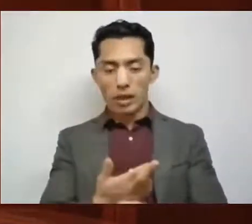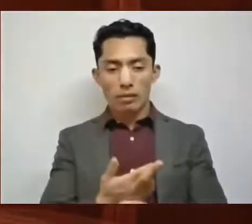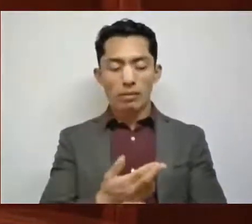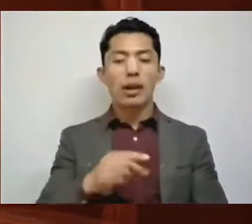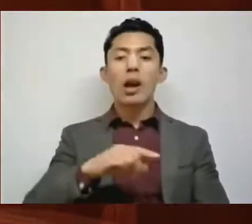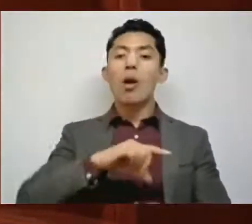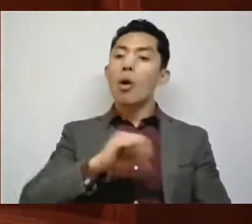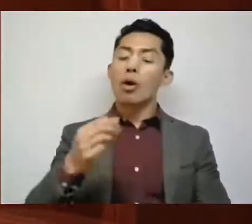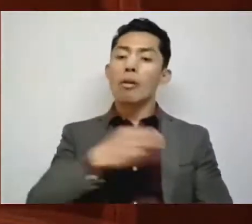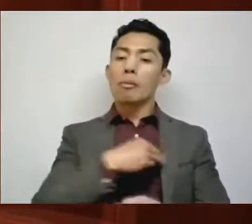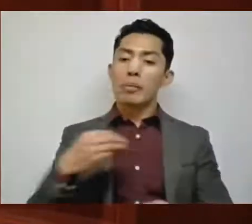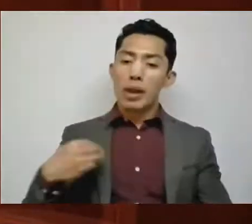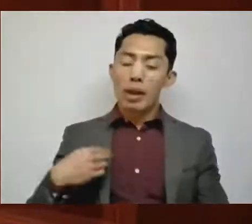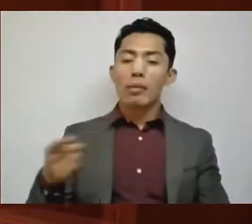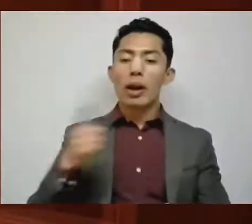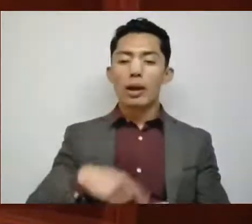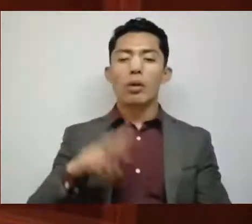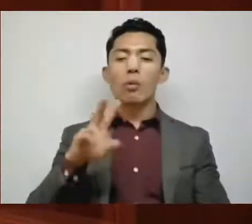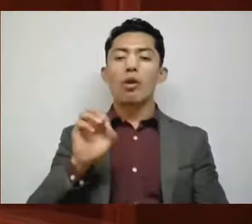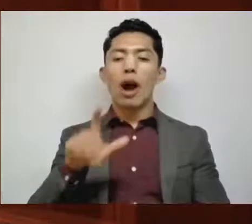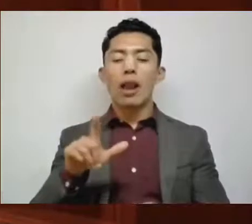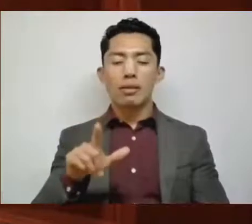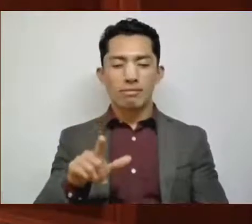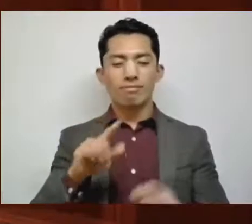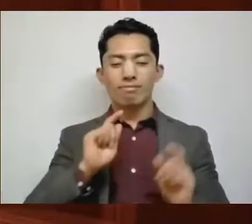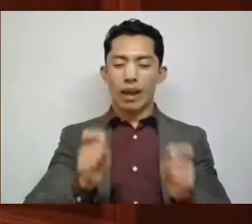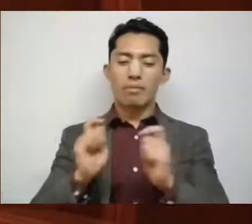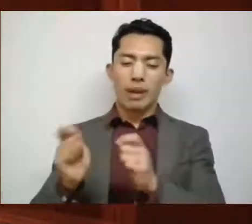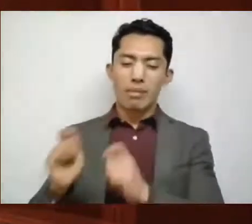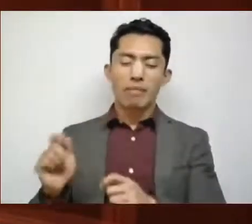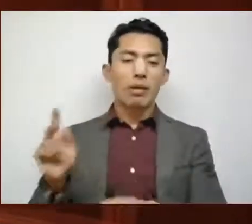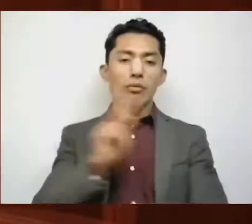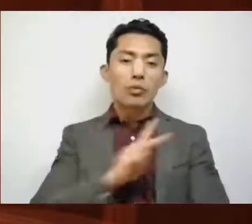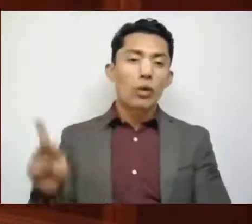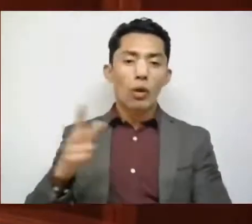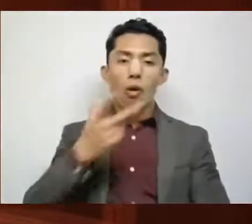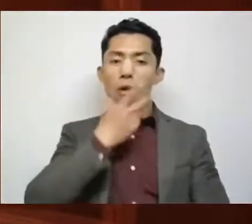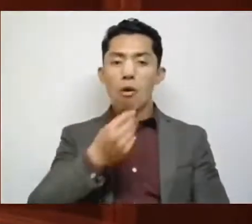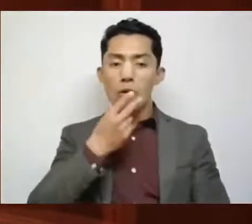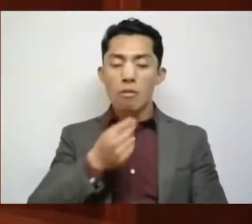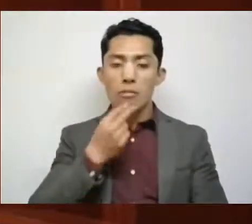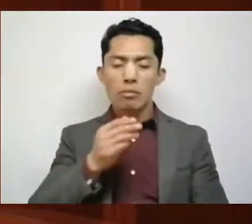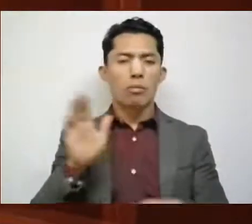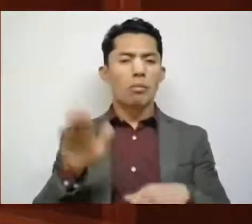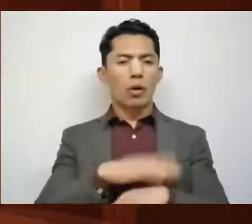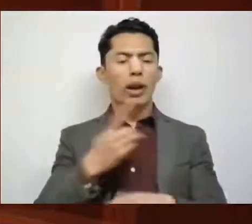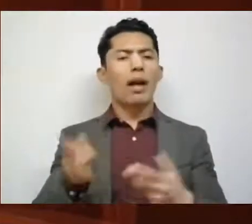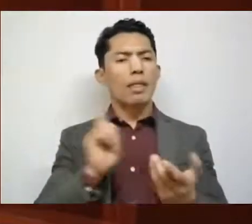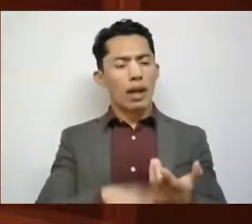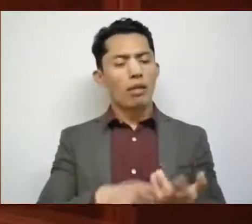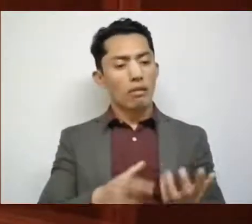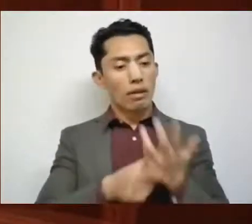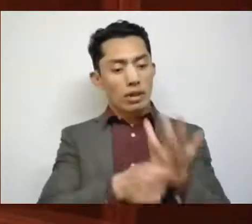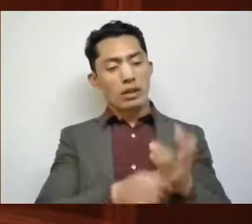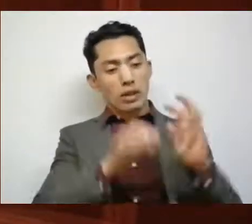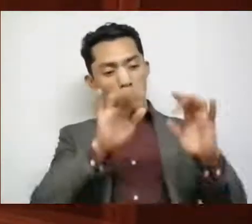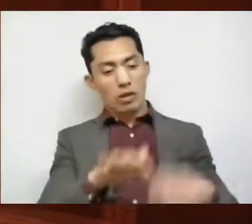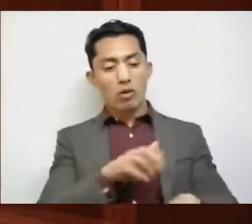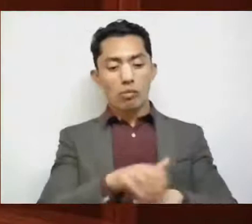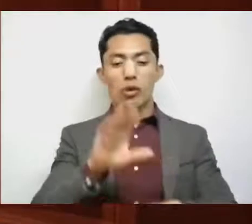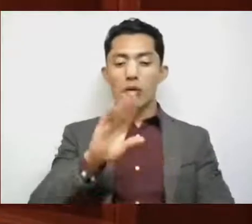integrantes fungirán como vocales, todos ellos del género masculino, porque en la redacción del Decreto